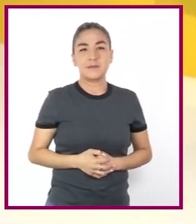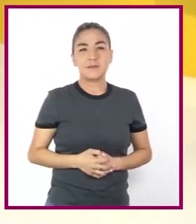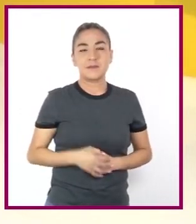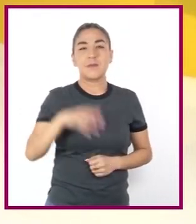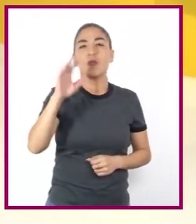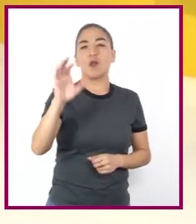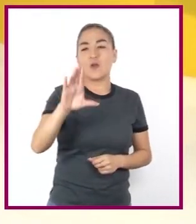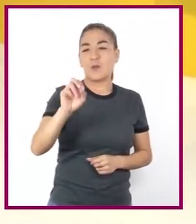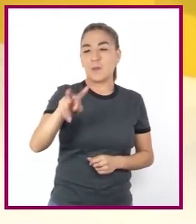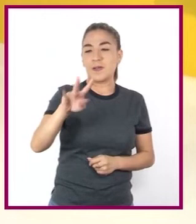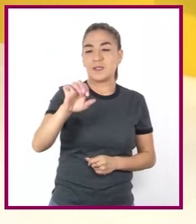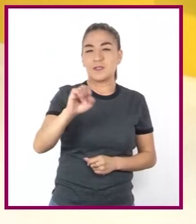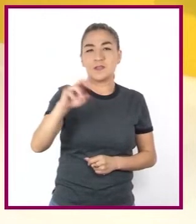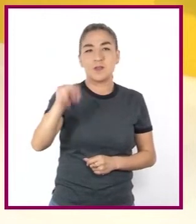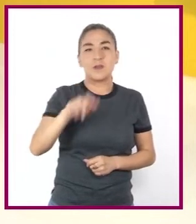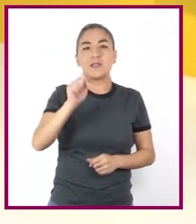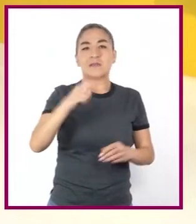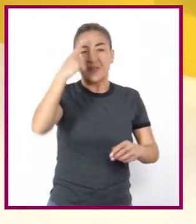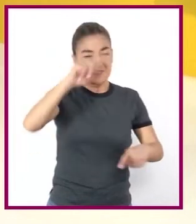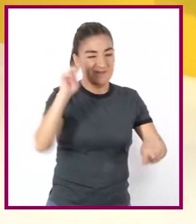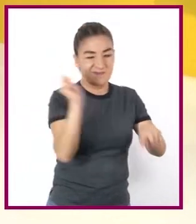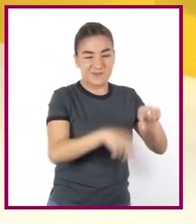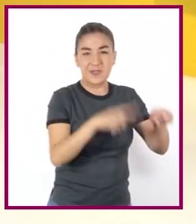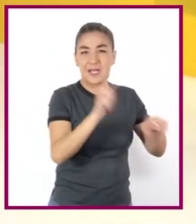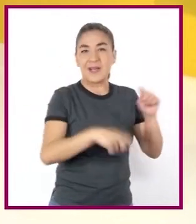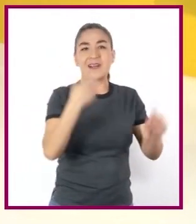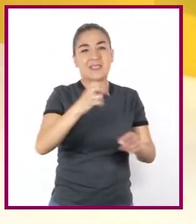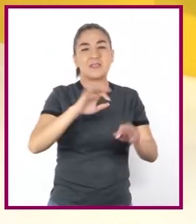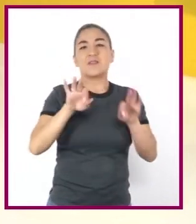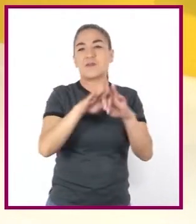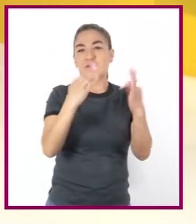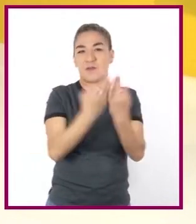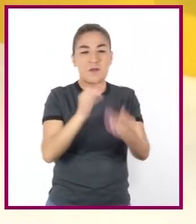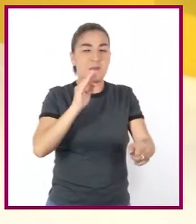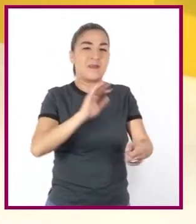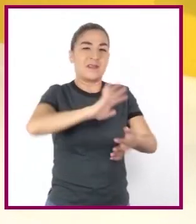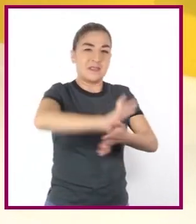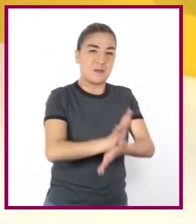Convención sobre la eliminación de todas las formas de discriminación contra la mujer,